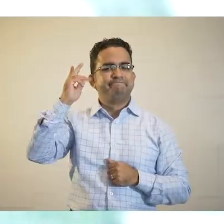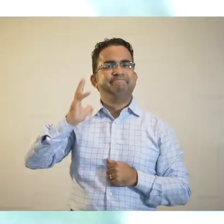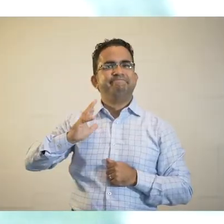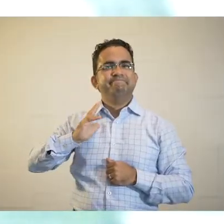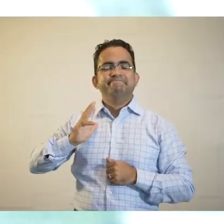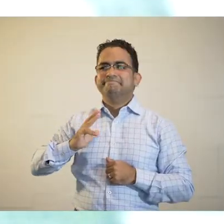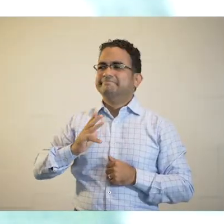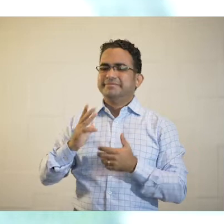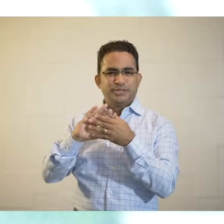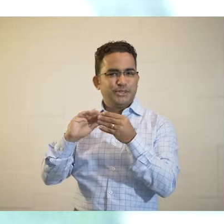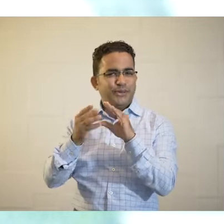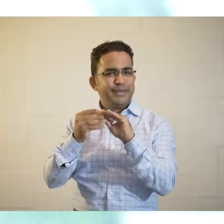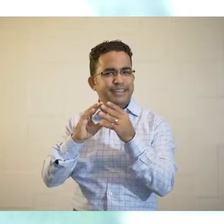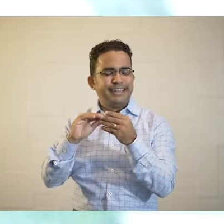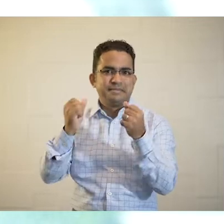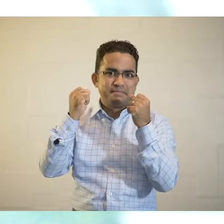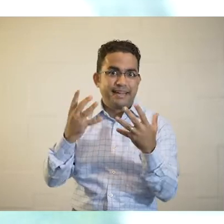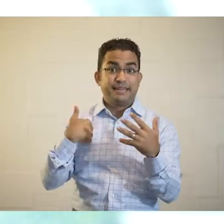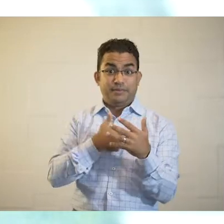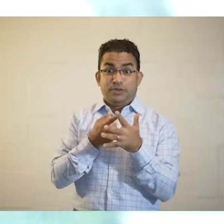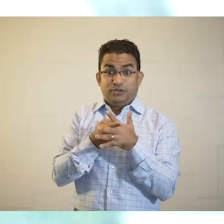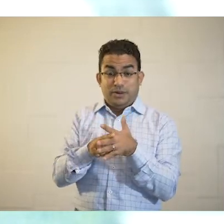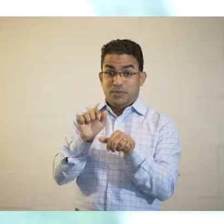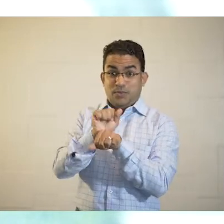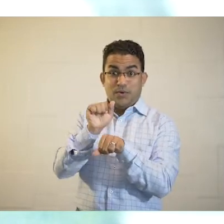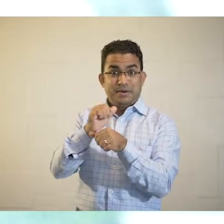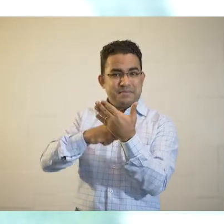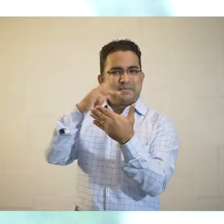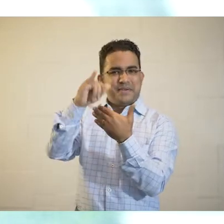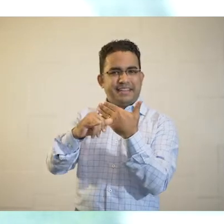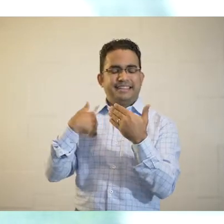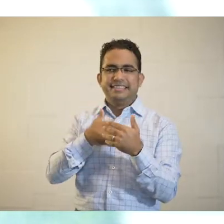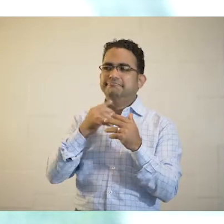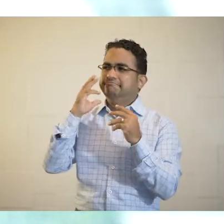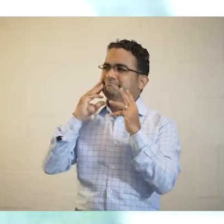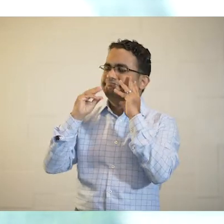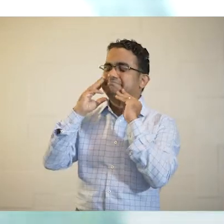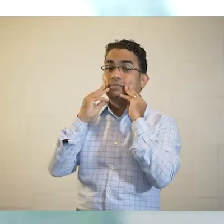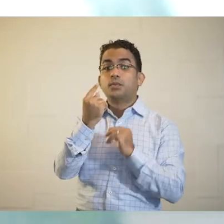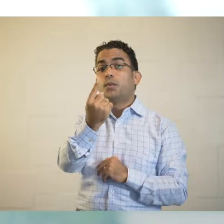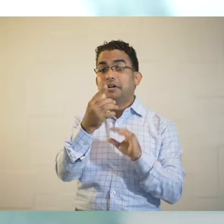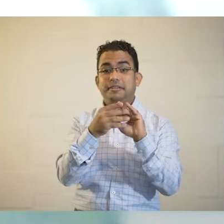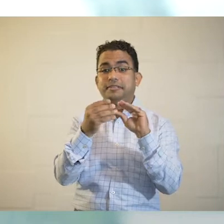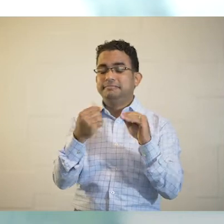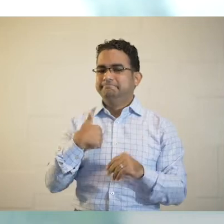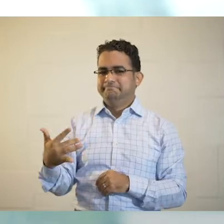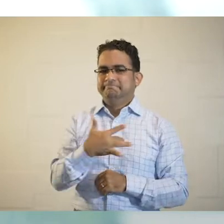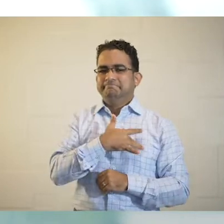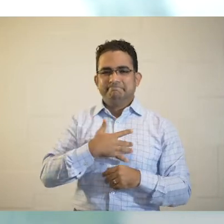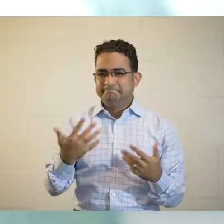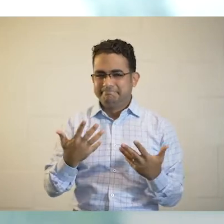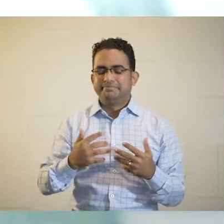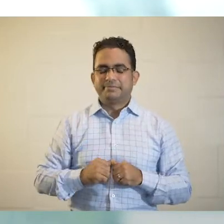Recuerdo muchas anécdotas de cuando comenzamos a trabajar con este proyecto, pero una que me